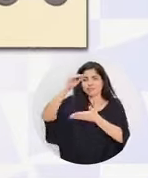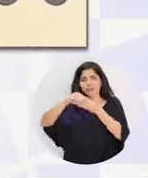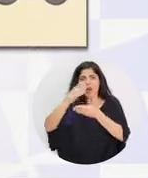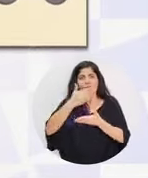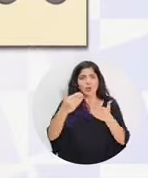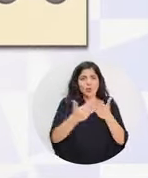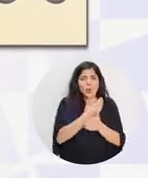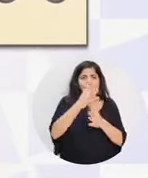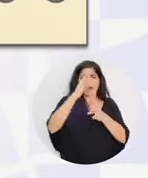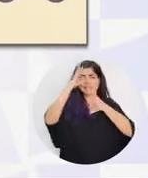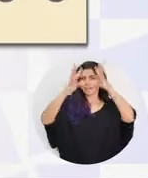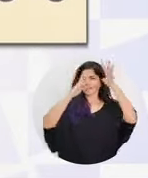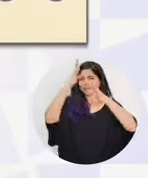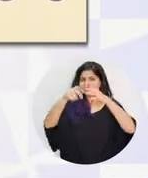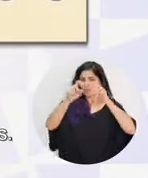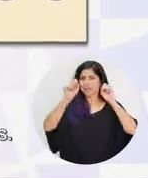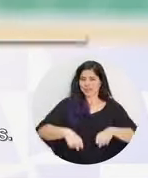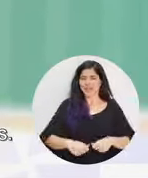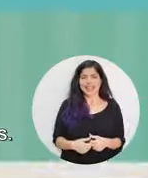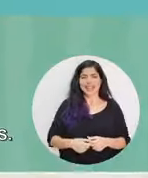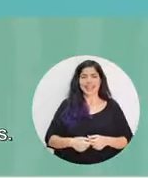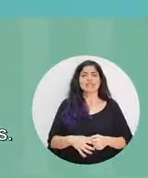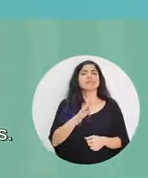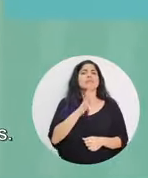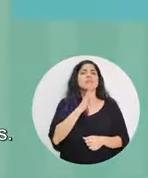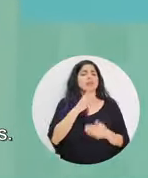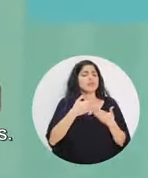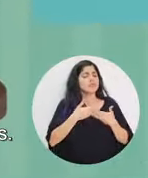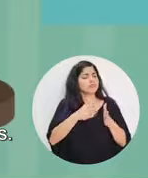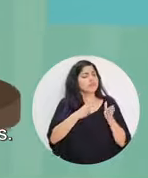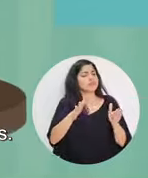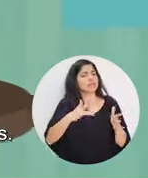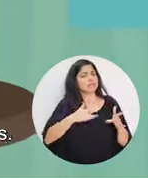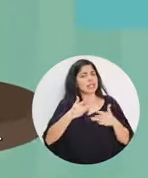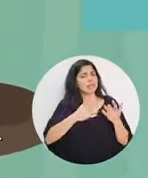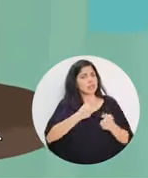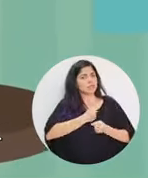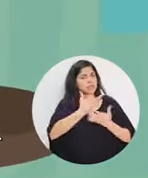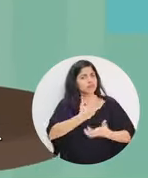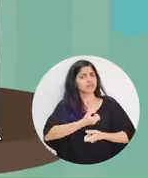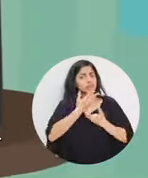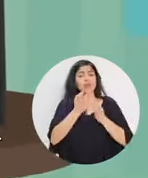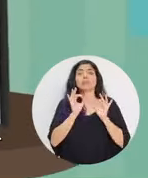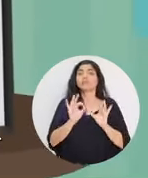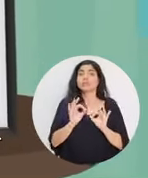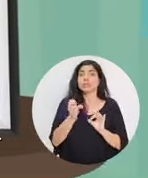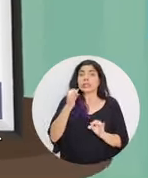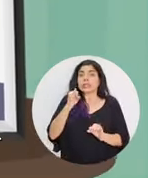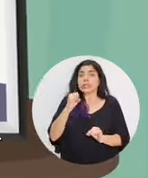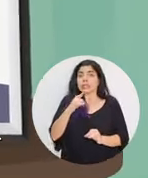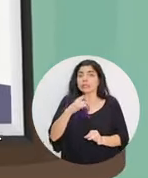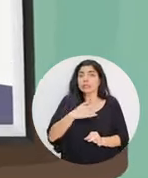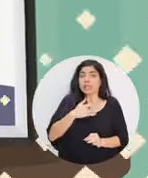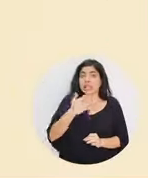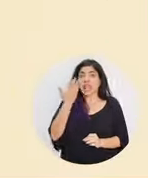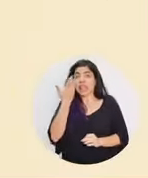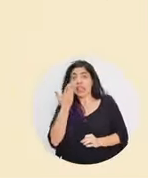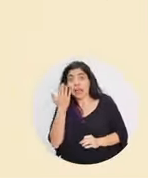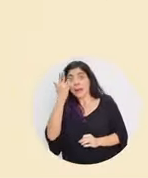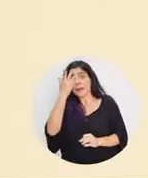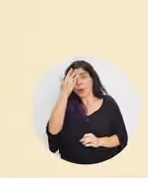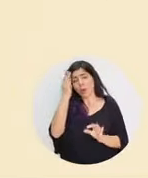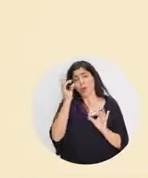cosas, invente, póngase creativo. Hable abiertamente de sus sentimientos. Está bien sentirse triste o preocupado.